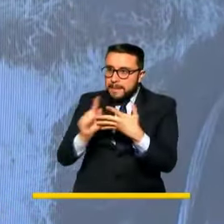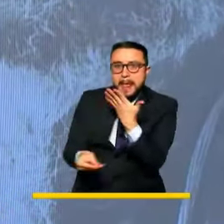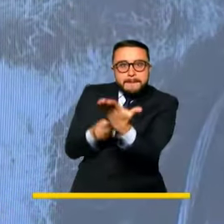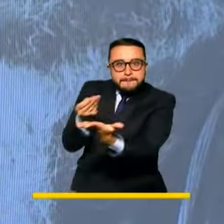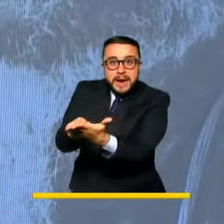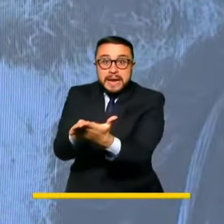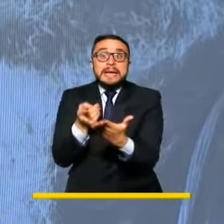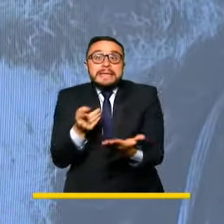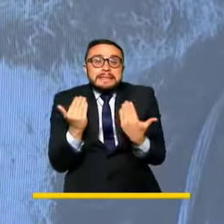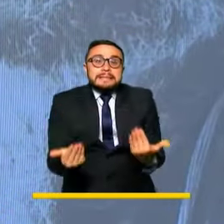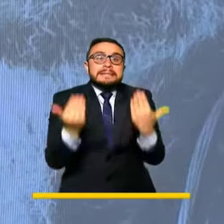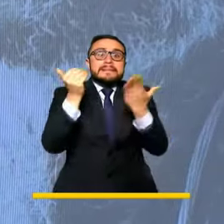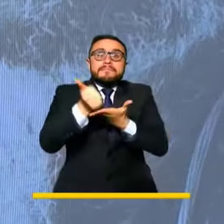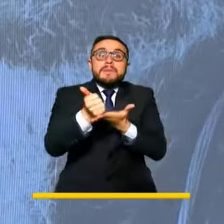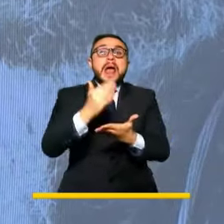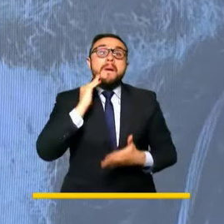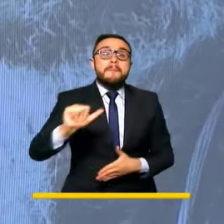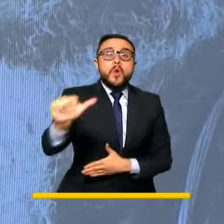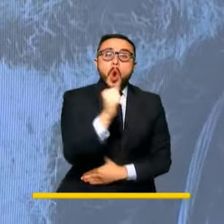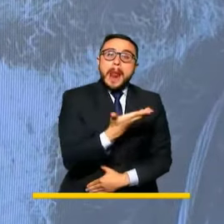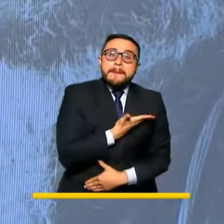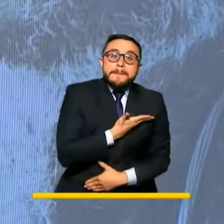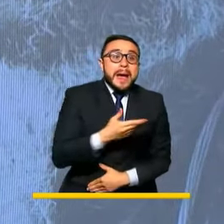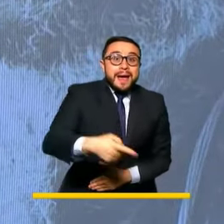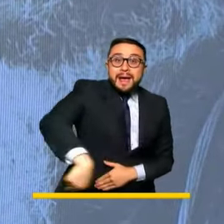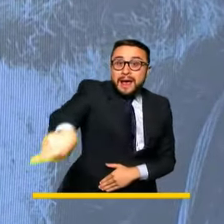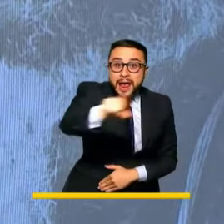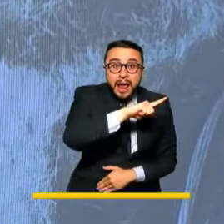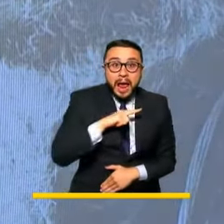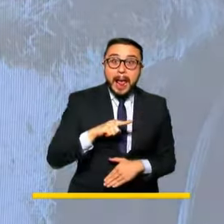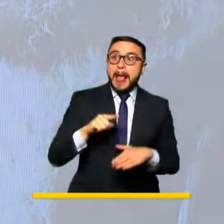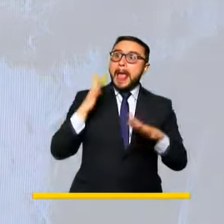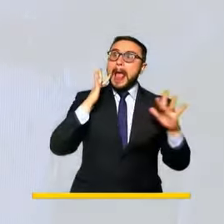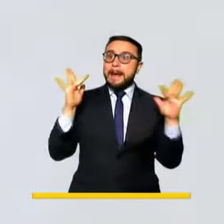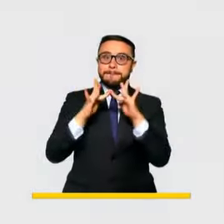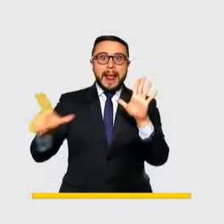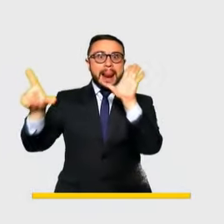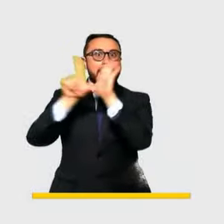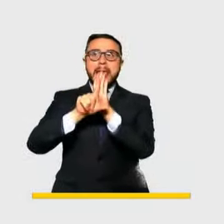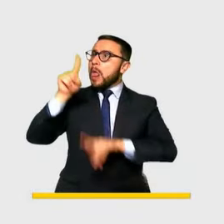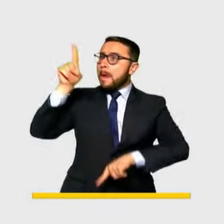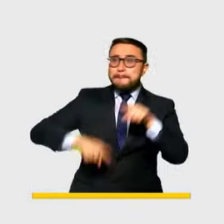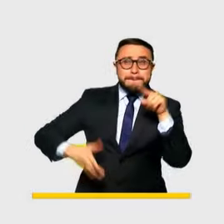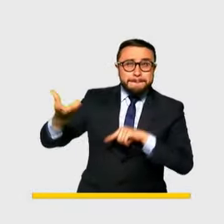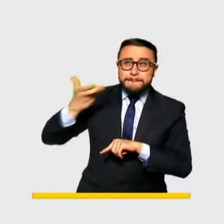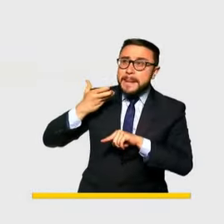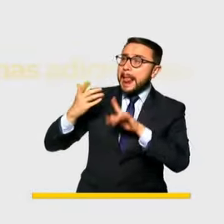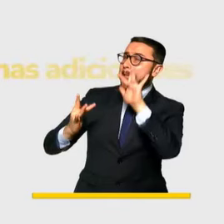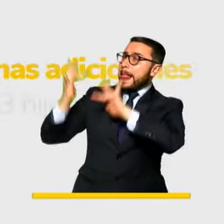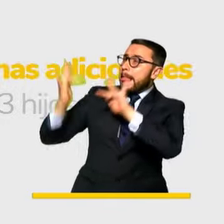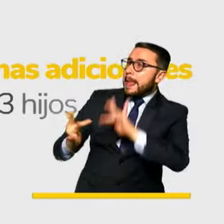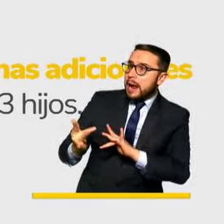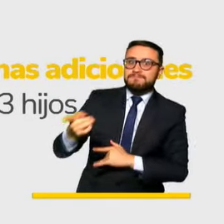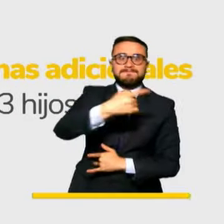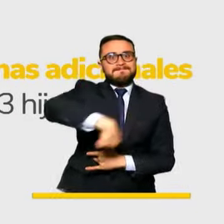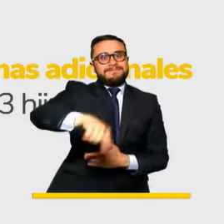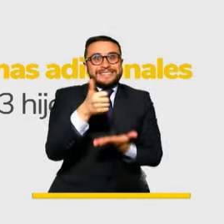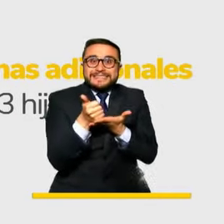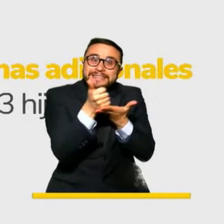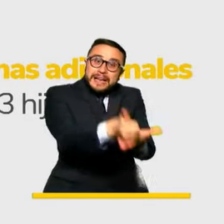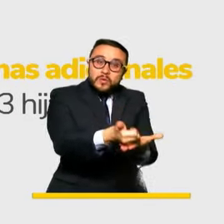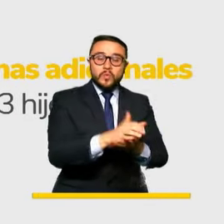de madres en Colombia que actualmente no cumplen los requisitos para pensionarse. Les brinda